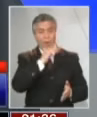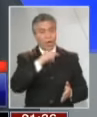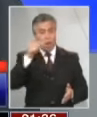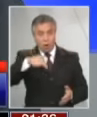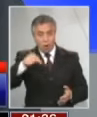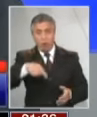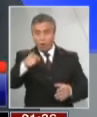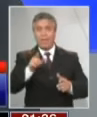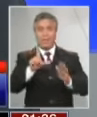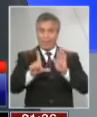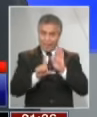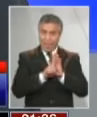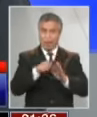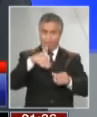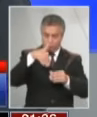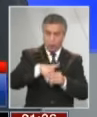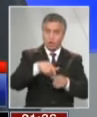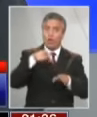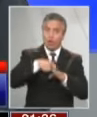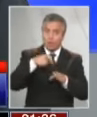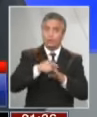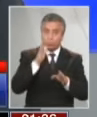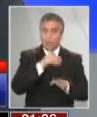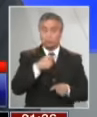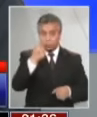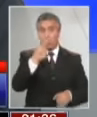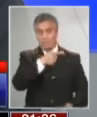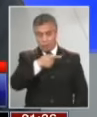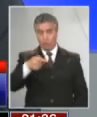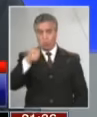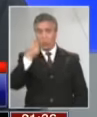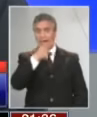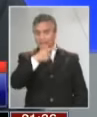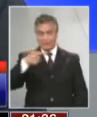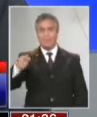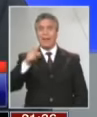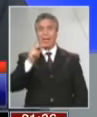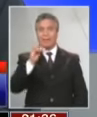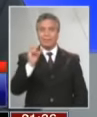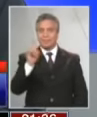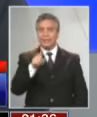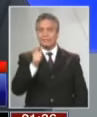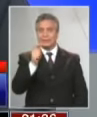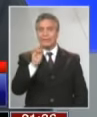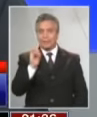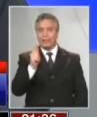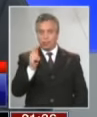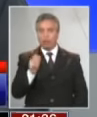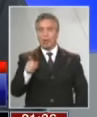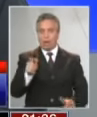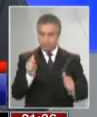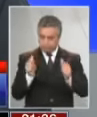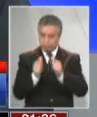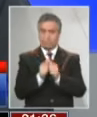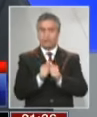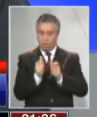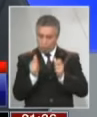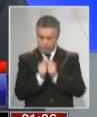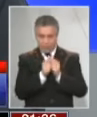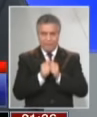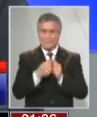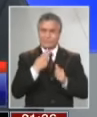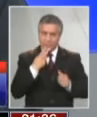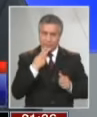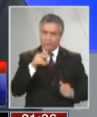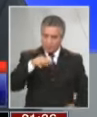ley en juicio, un voto en el Congreso, sí es un periodo de semana distrital, yo creo que es importante en esos periodos estar con la gente, acompañarla, vivirla. Y lo